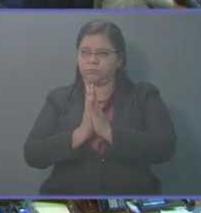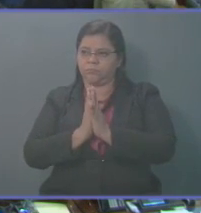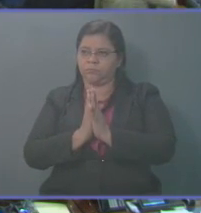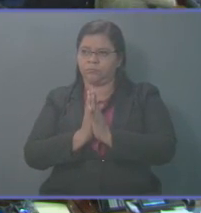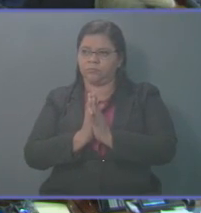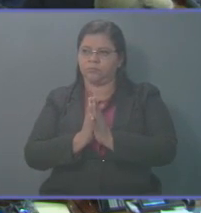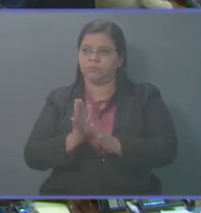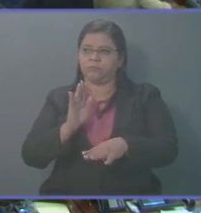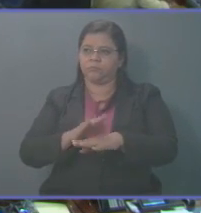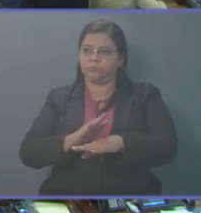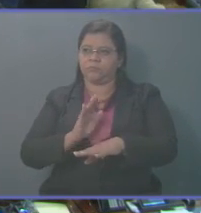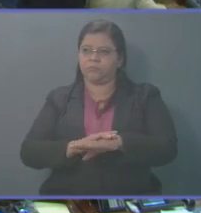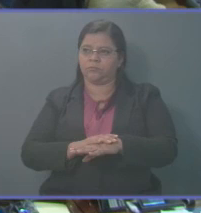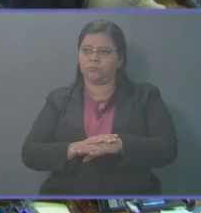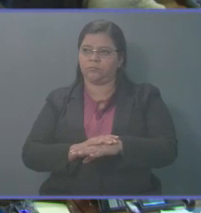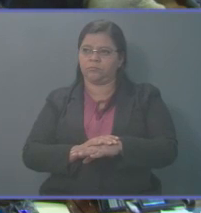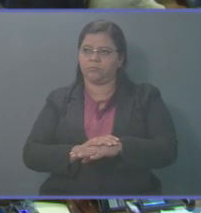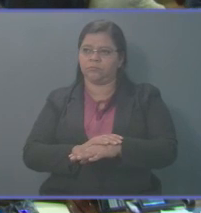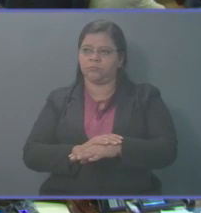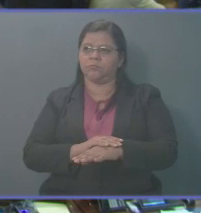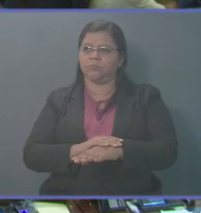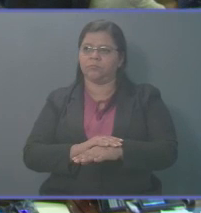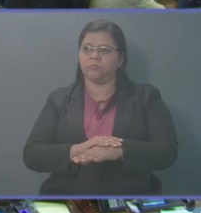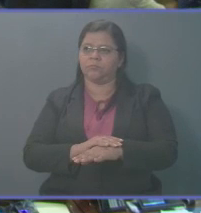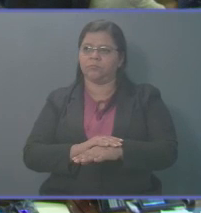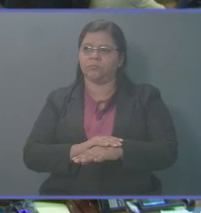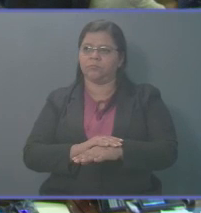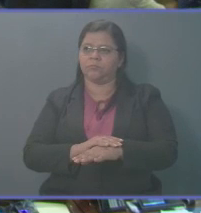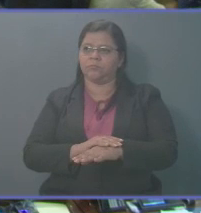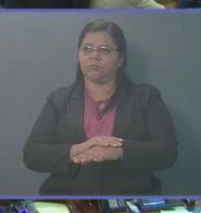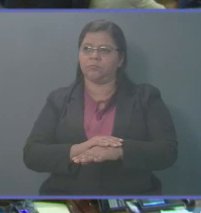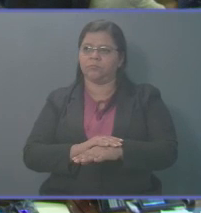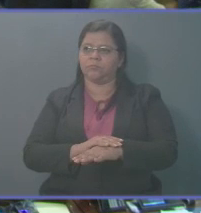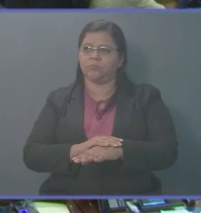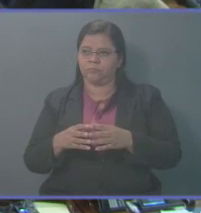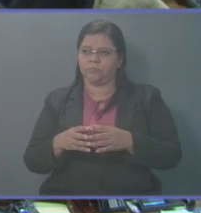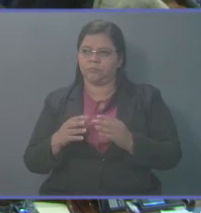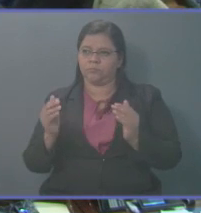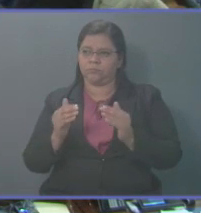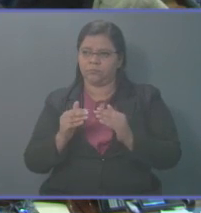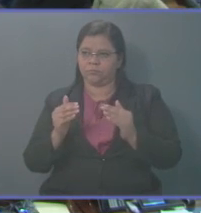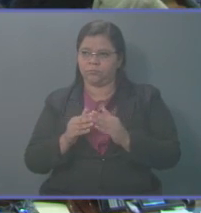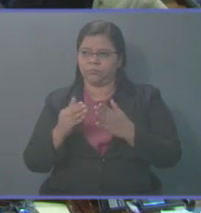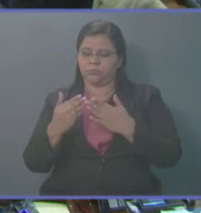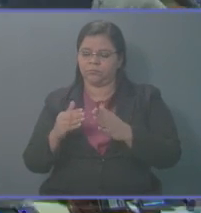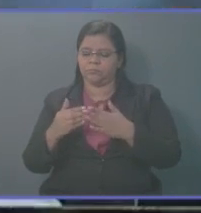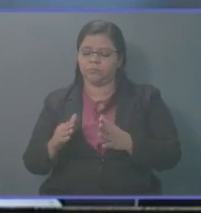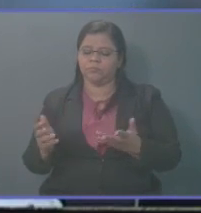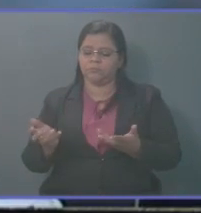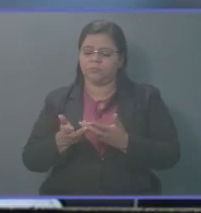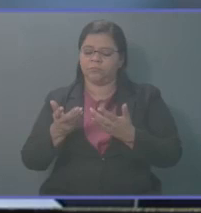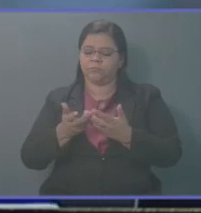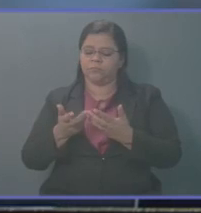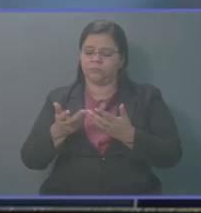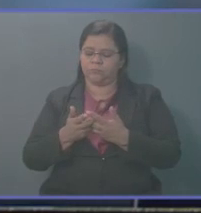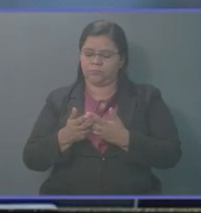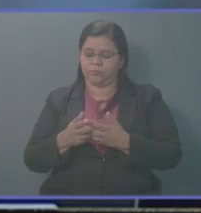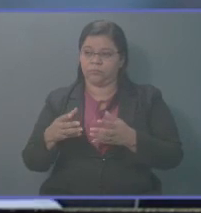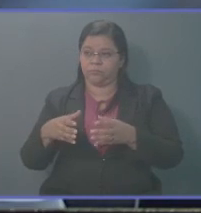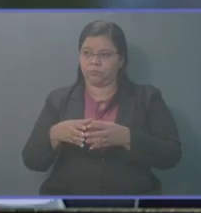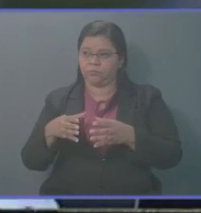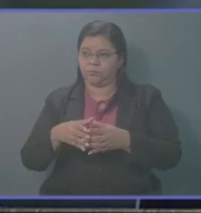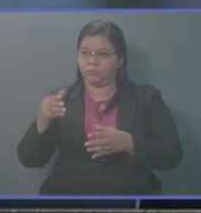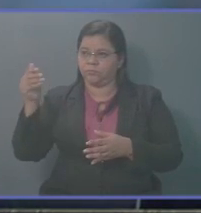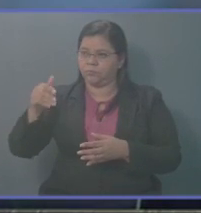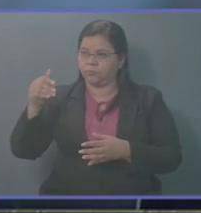que convocara a la comisión, y con diferentes colegas de la Comisión de